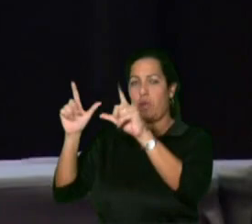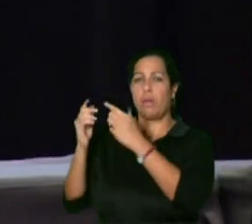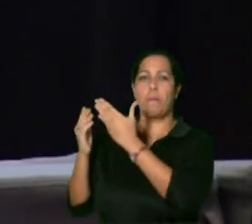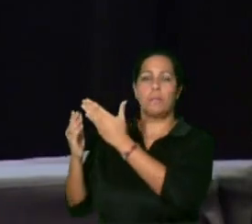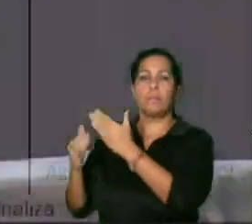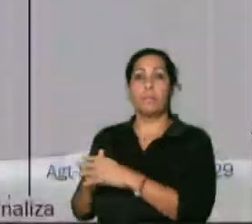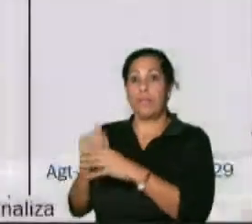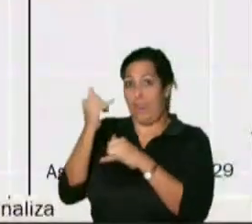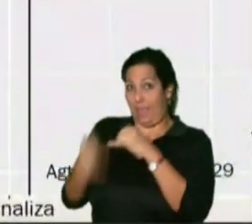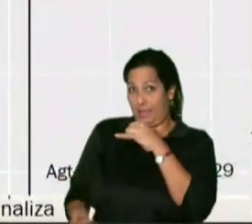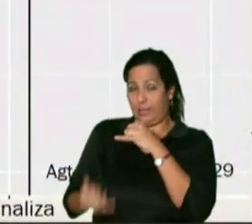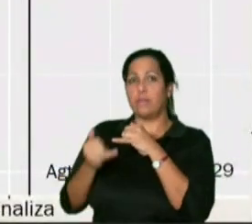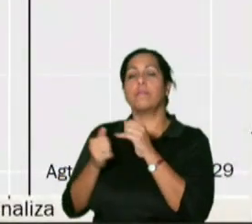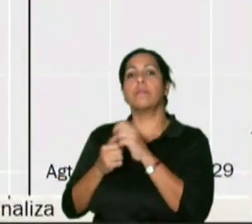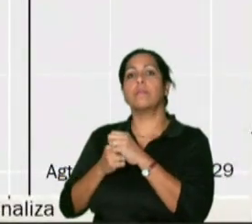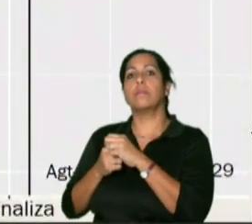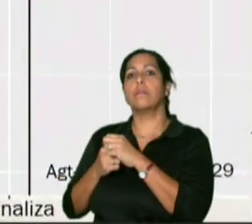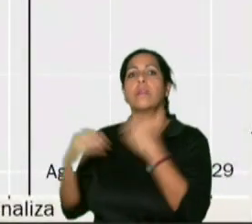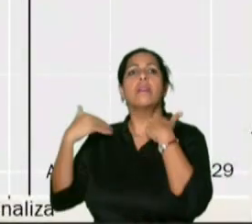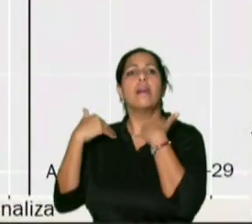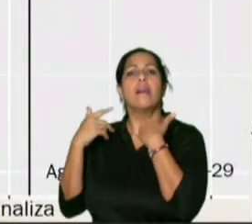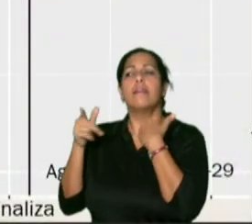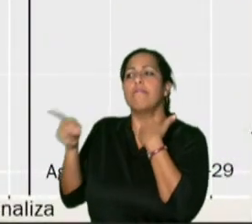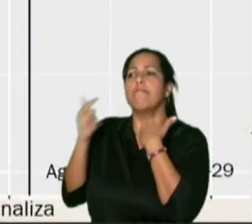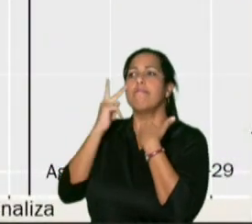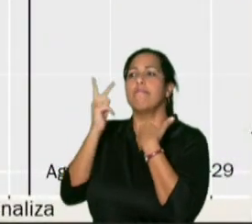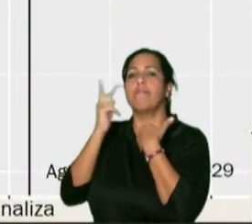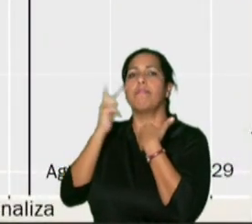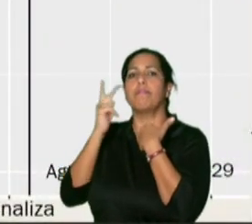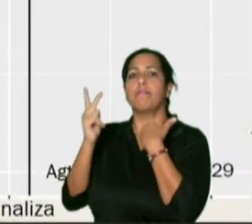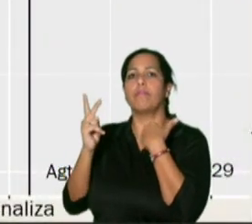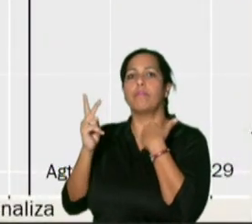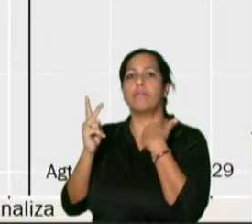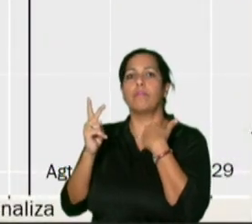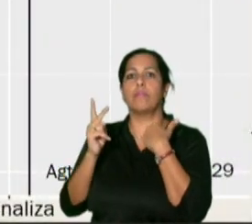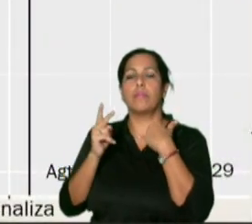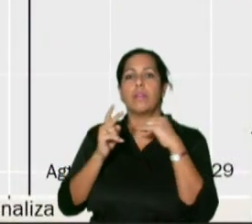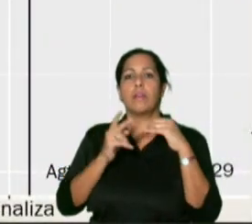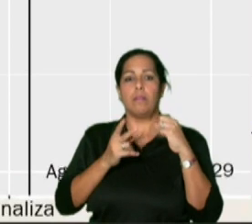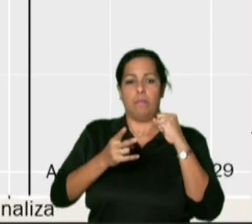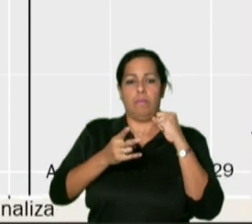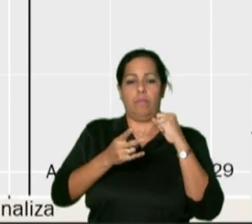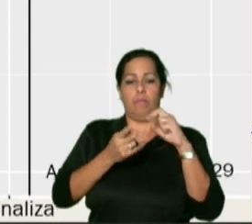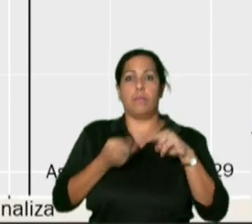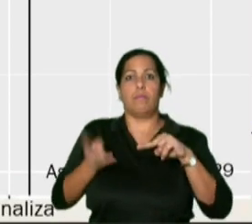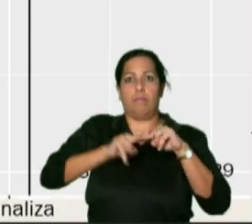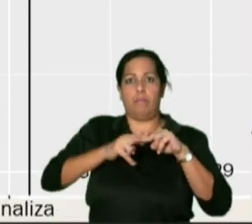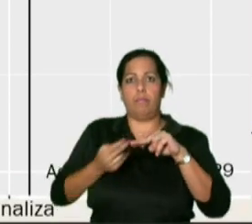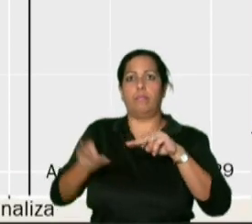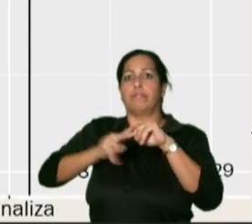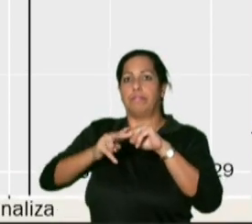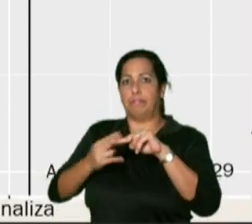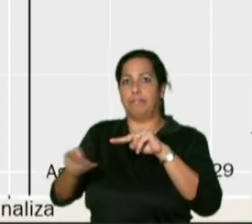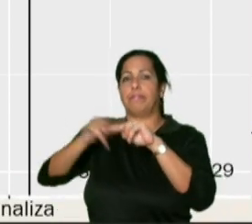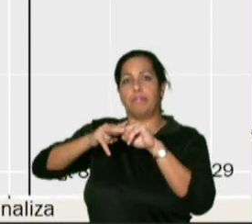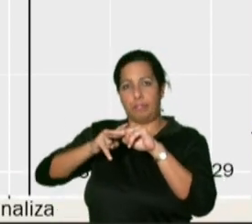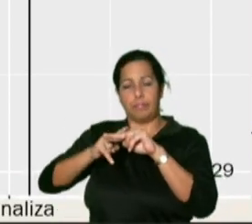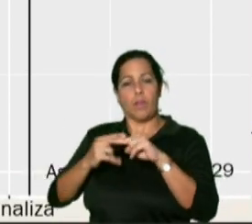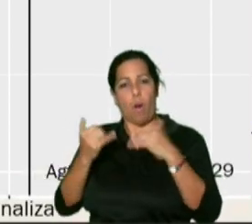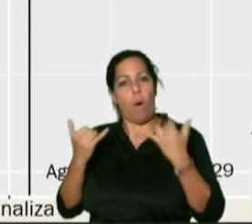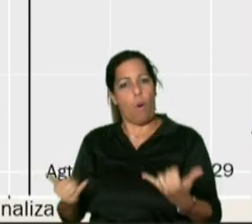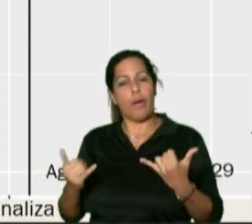Ya aquí, en esta última gráfica, tienen cómo se comportan las muertes de manera acumulada. Al día de hoy tenemos